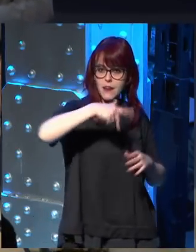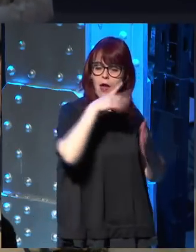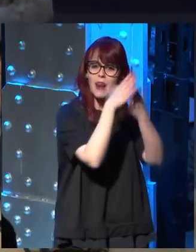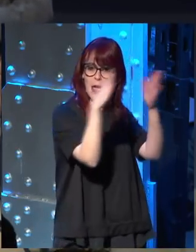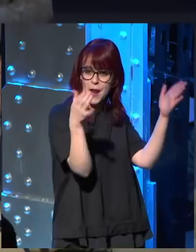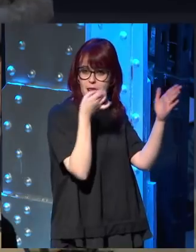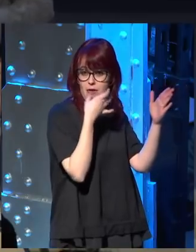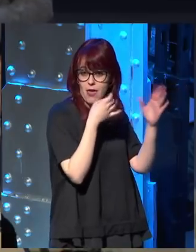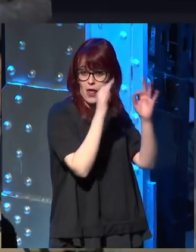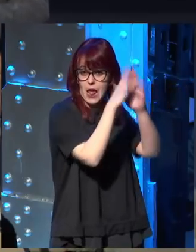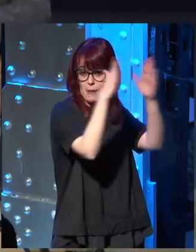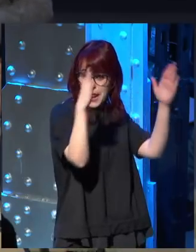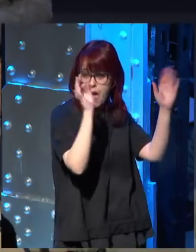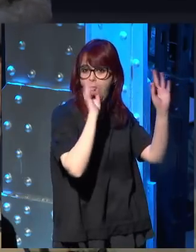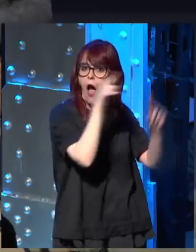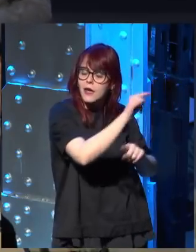¿no?